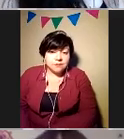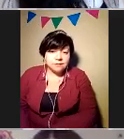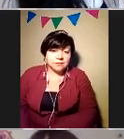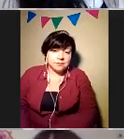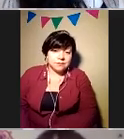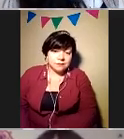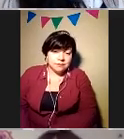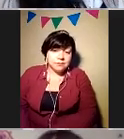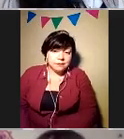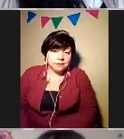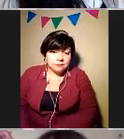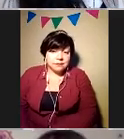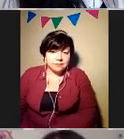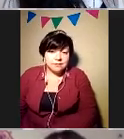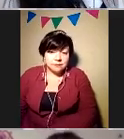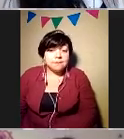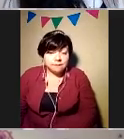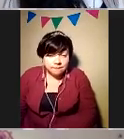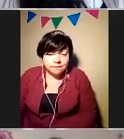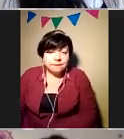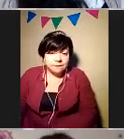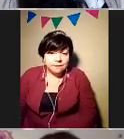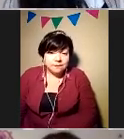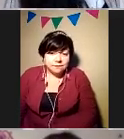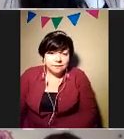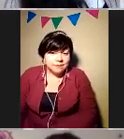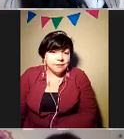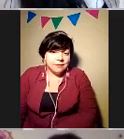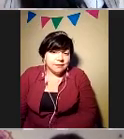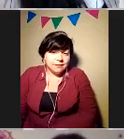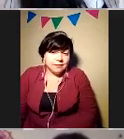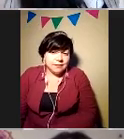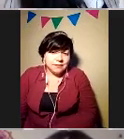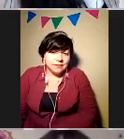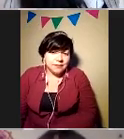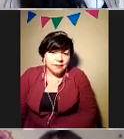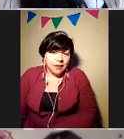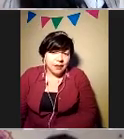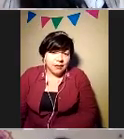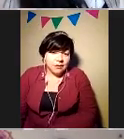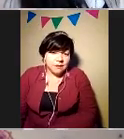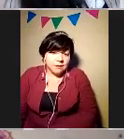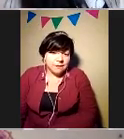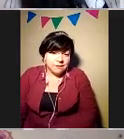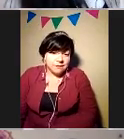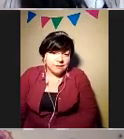qué tratarlo mal o habrá ella o ella, como que ya nada se identifica por algo, y eso está súper bien.